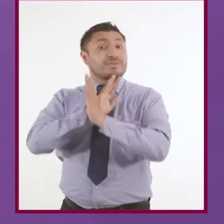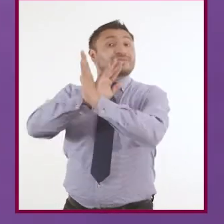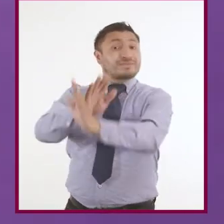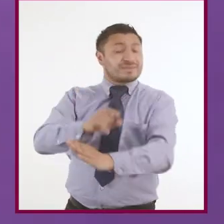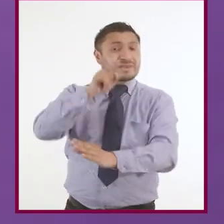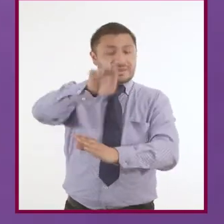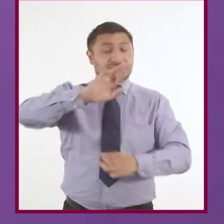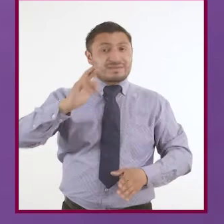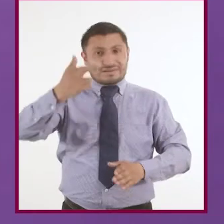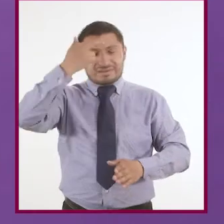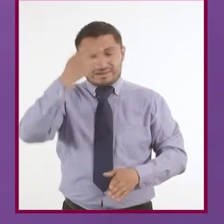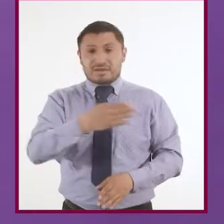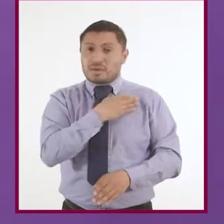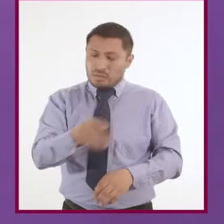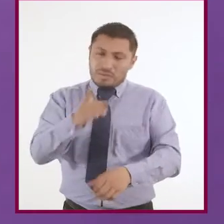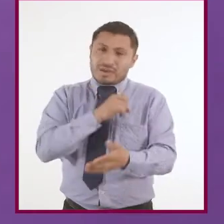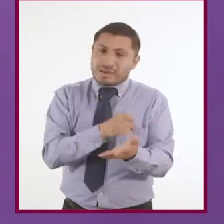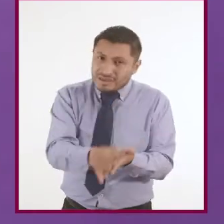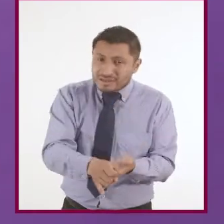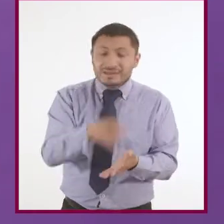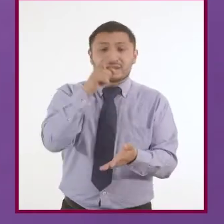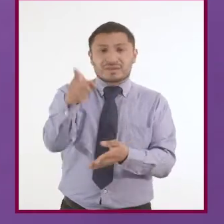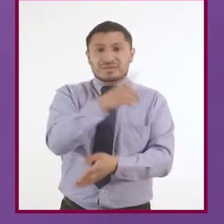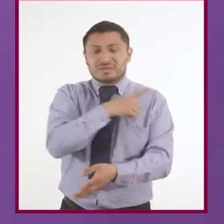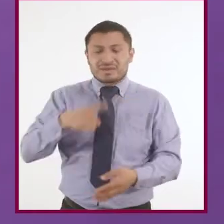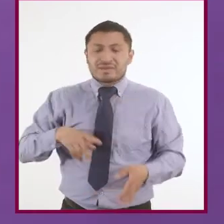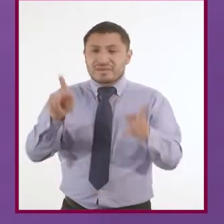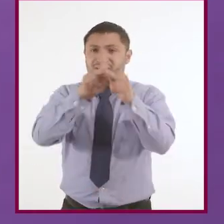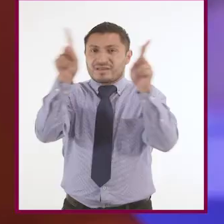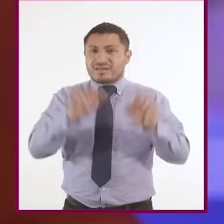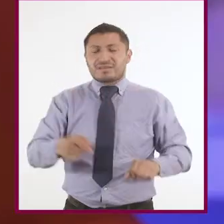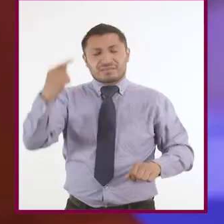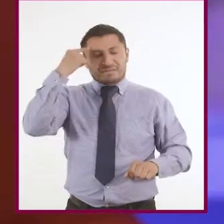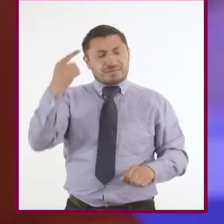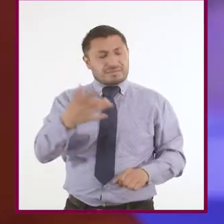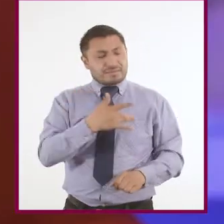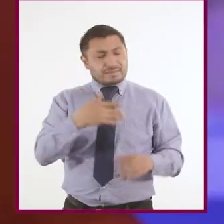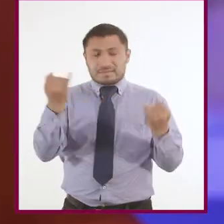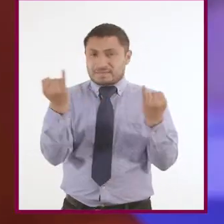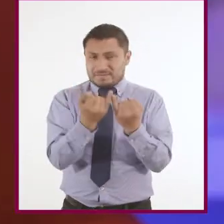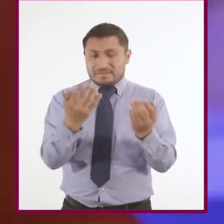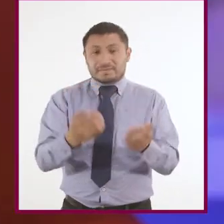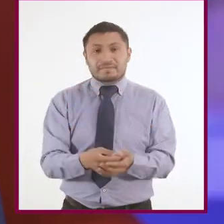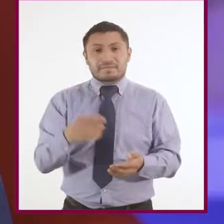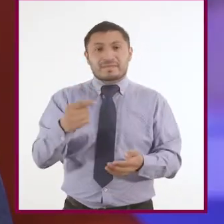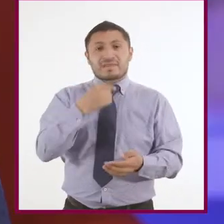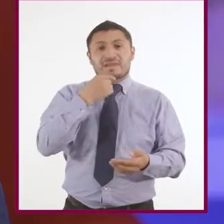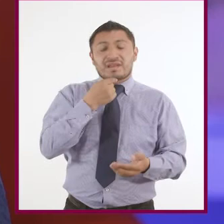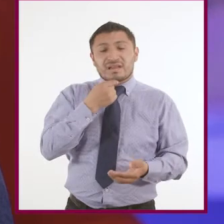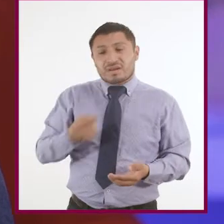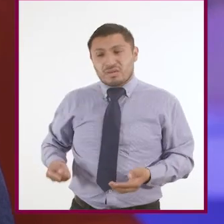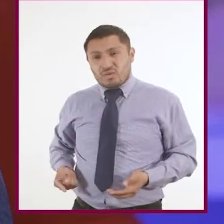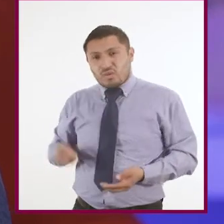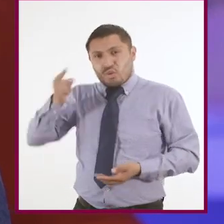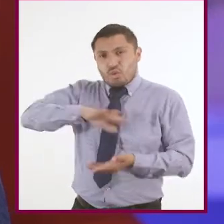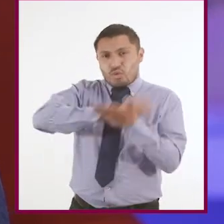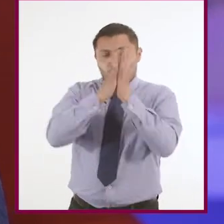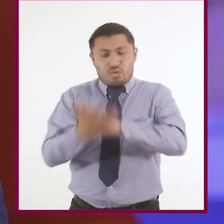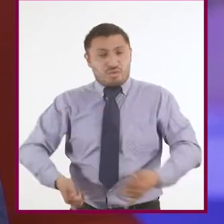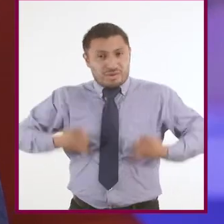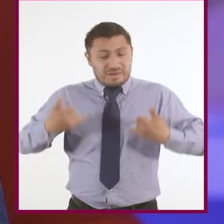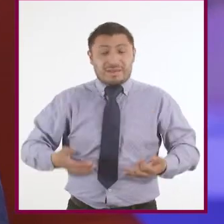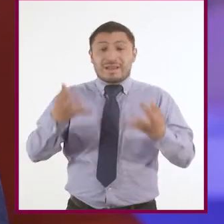Y recuerda, una buena decisión te debe dejar en paz contigo. La transición de la infancia a la adolescencia implica cambios